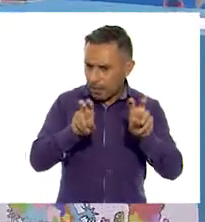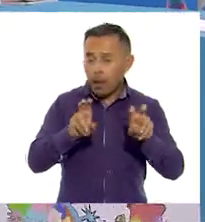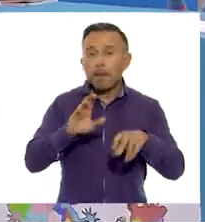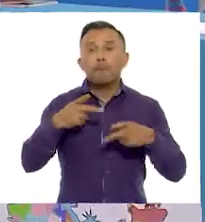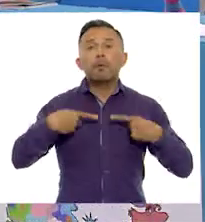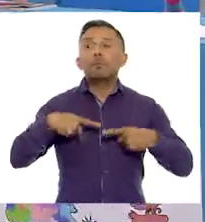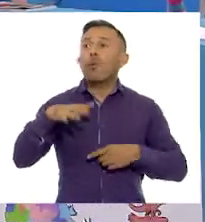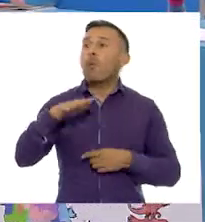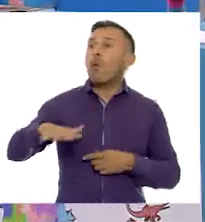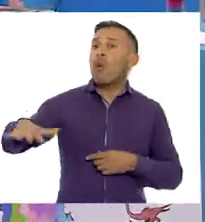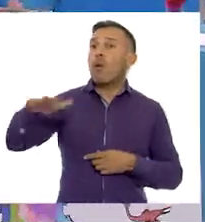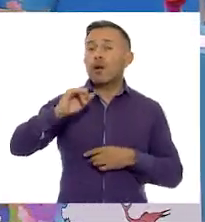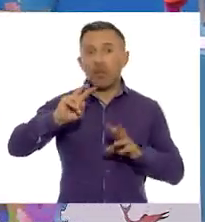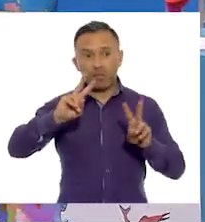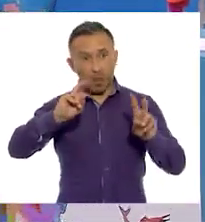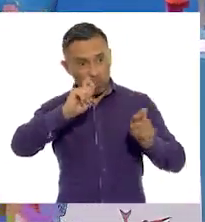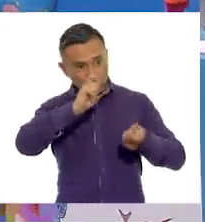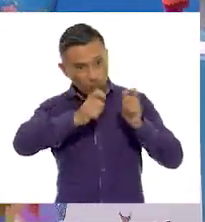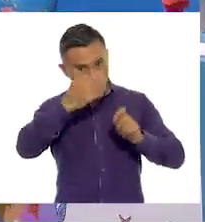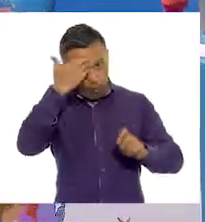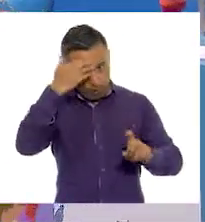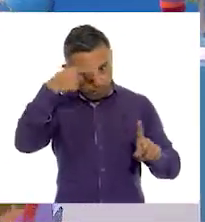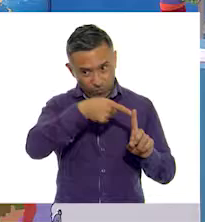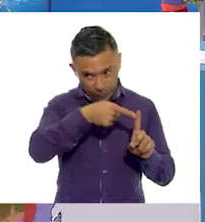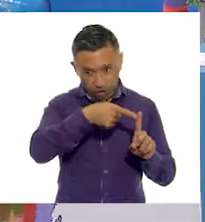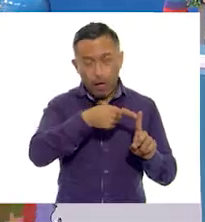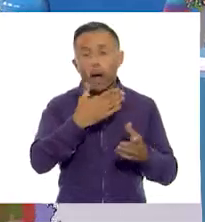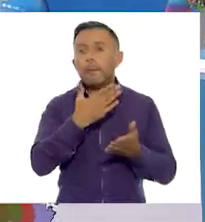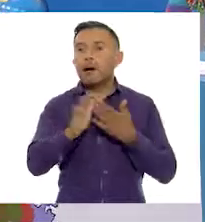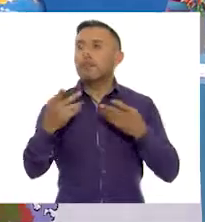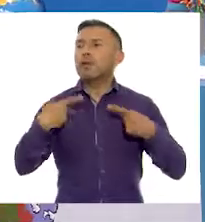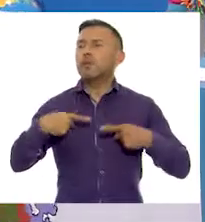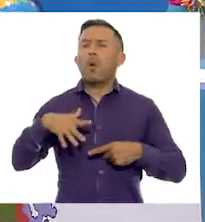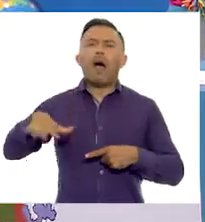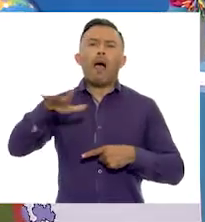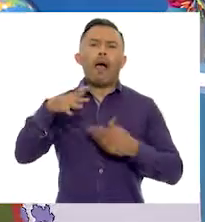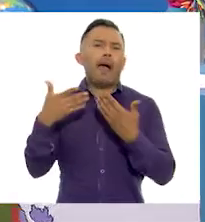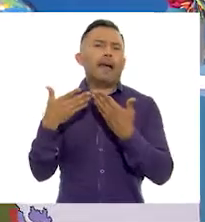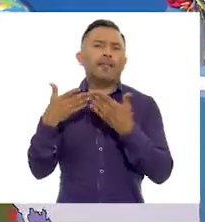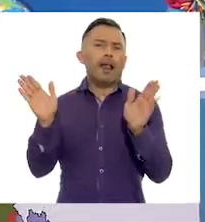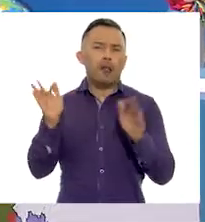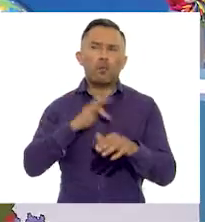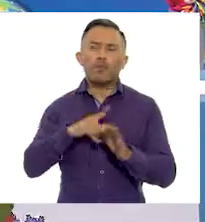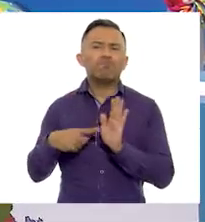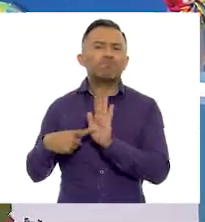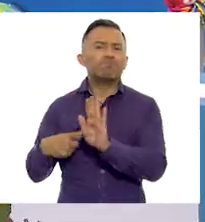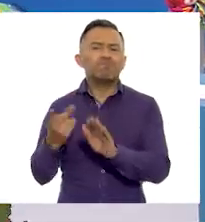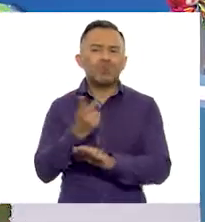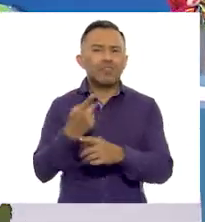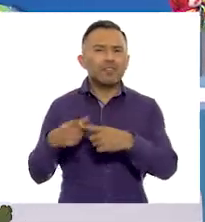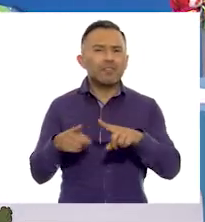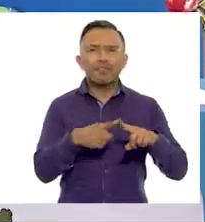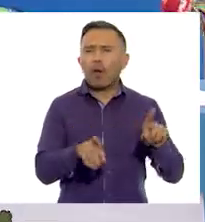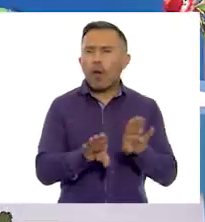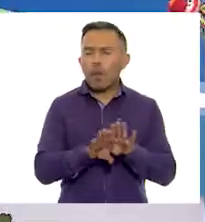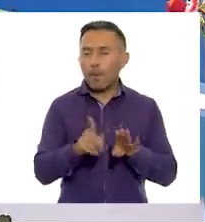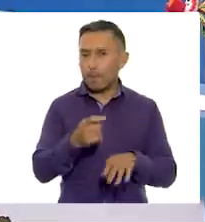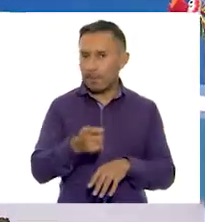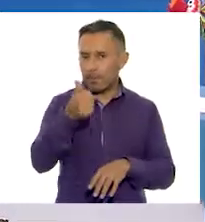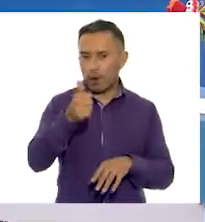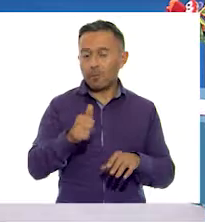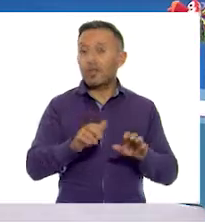tema y cómo se hace al público en general. Empezaremos con el fragmento del artículo científico.